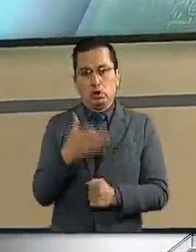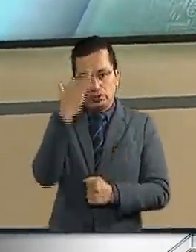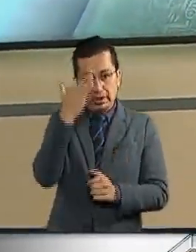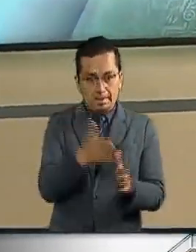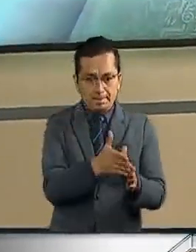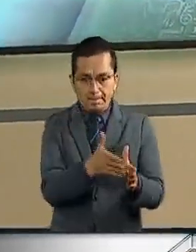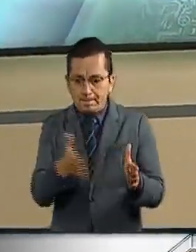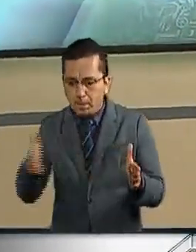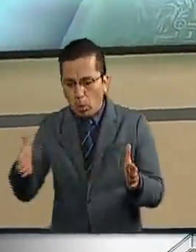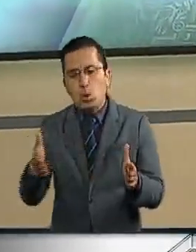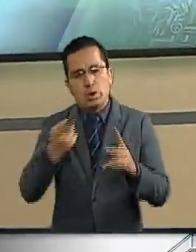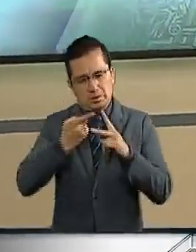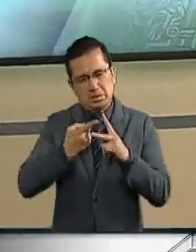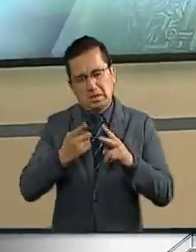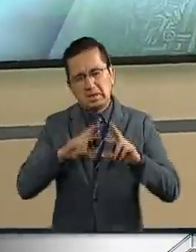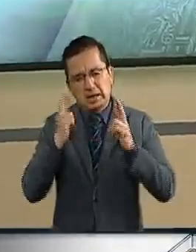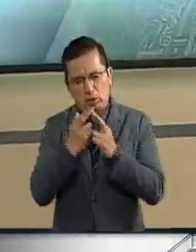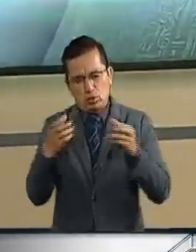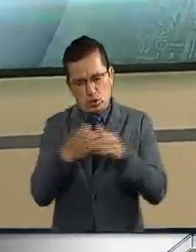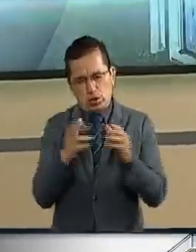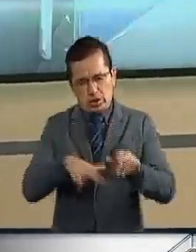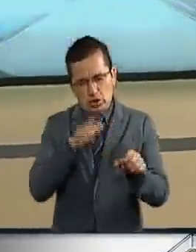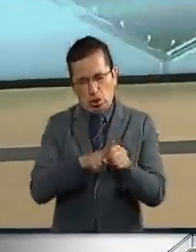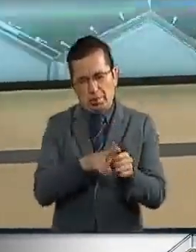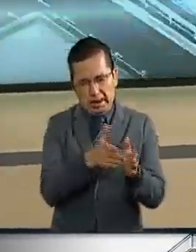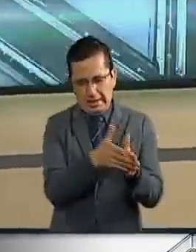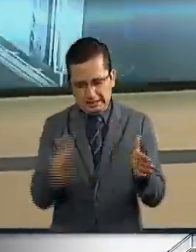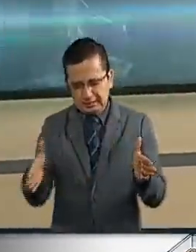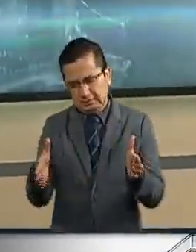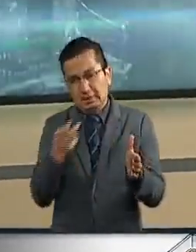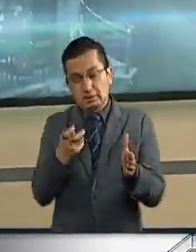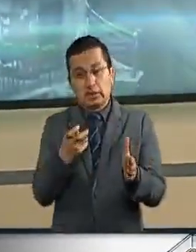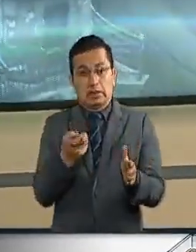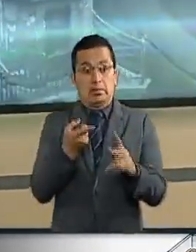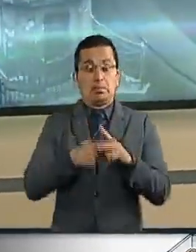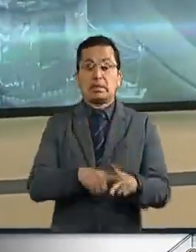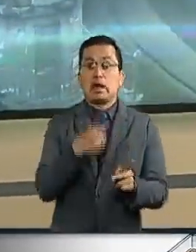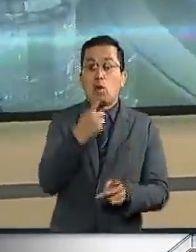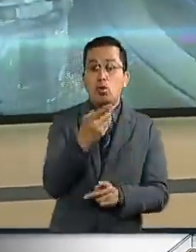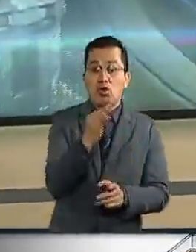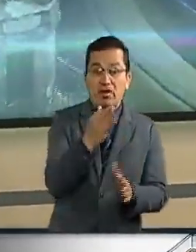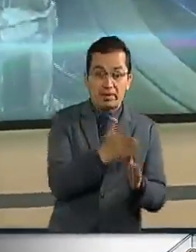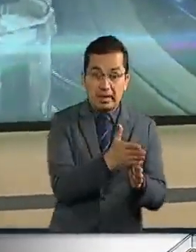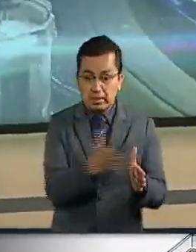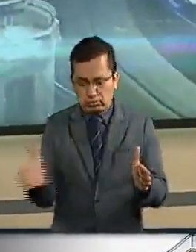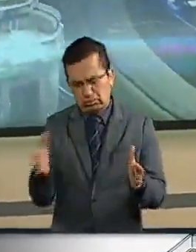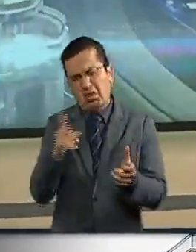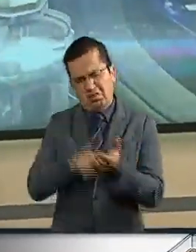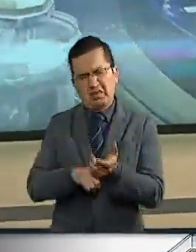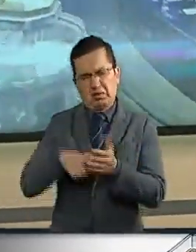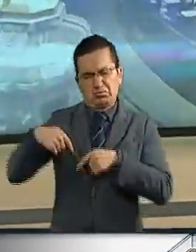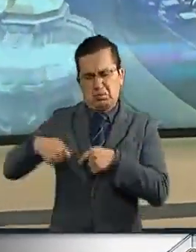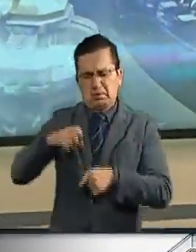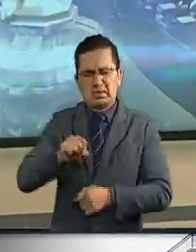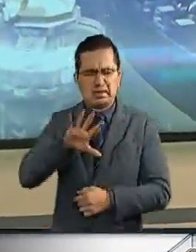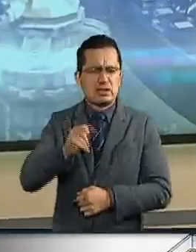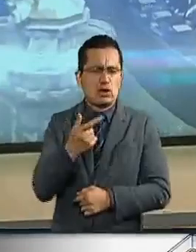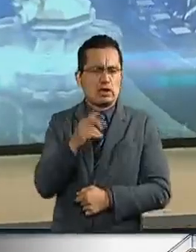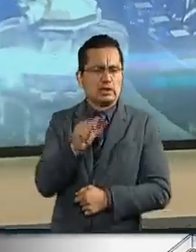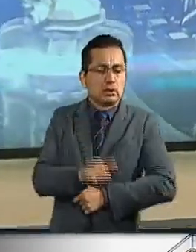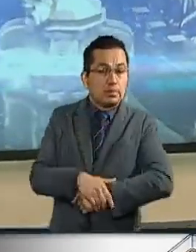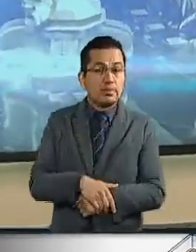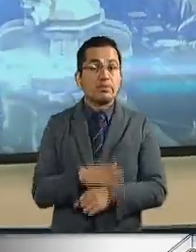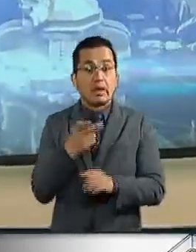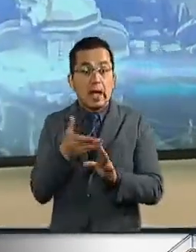año de ejercicio de la sexagésima quinta legislatura que es el primero de febrero cuando inicia los distintos grupos parlamentarios están preparando